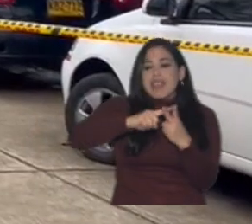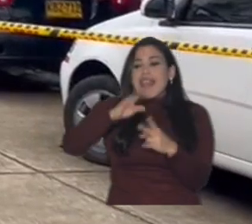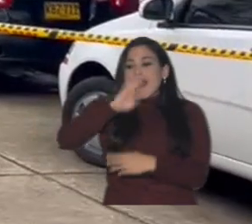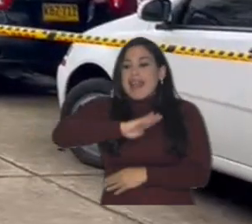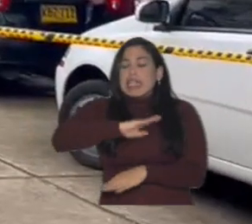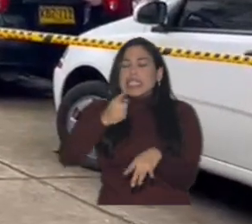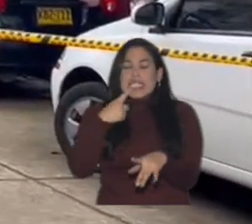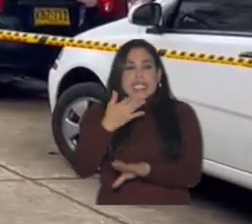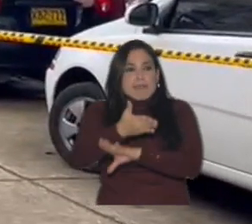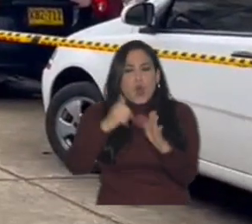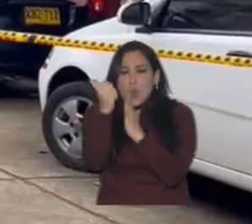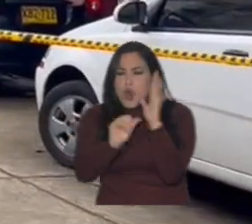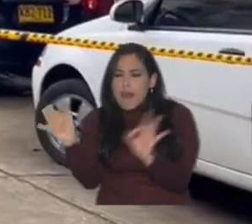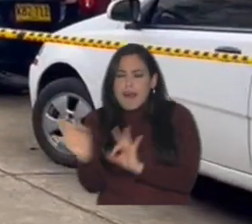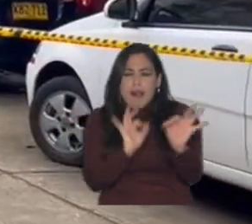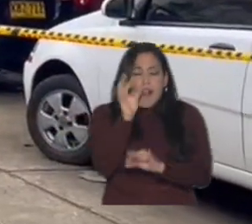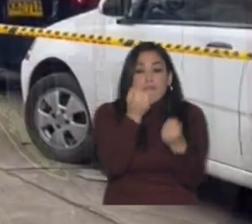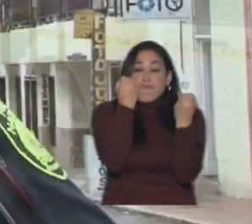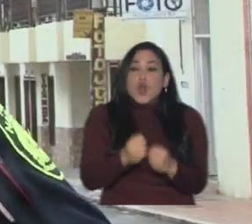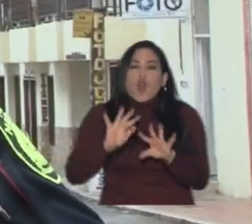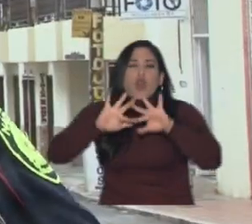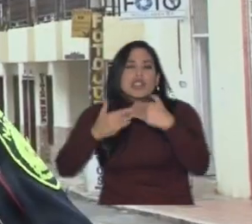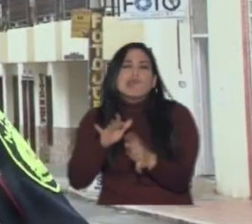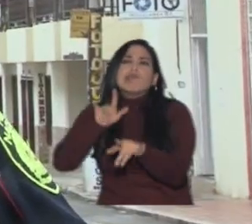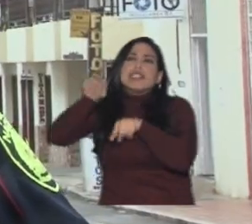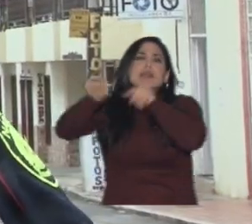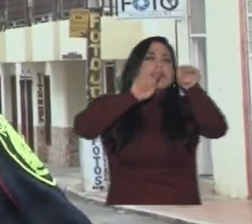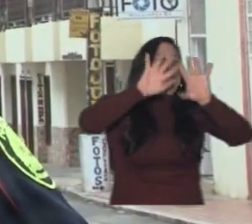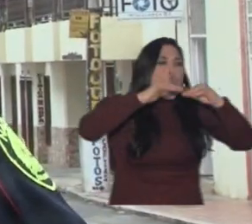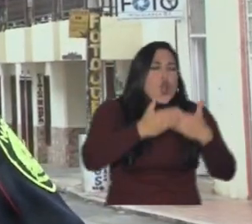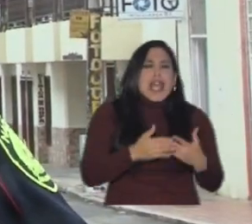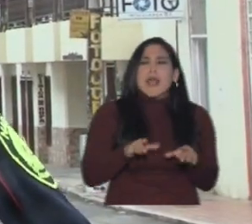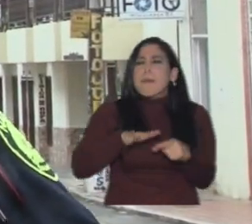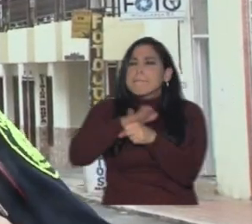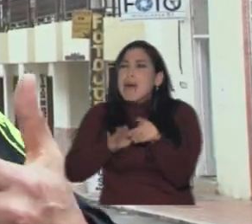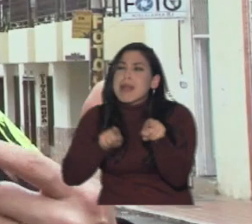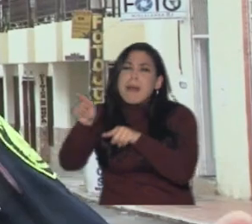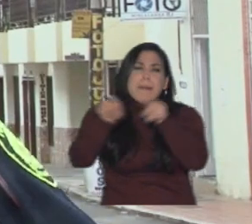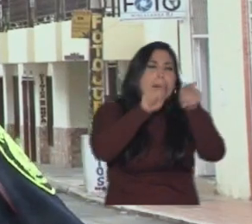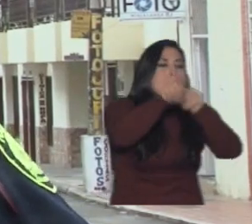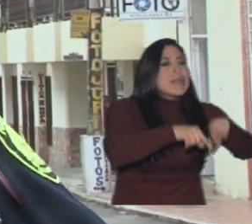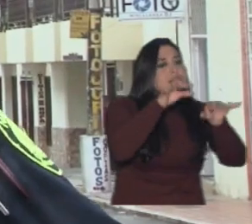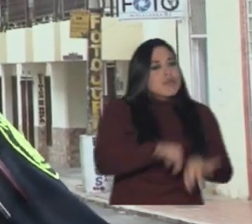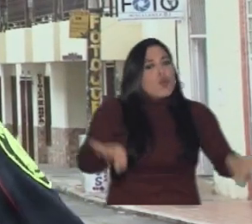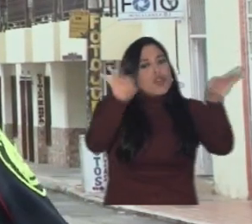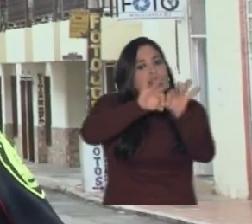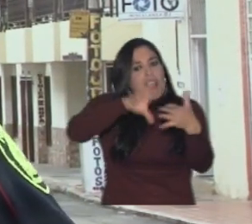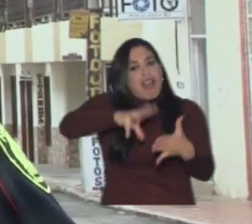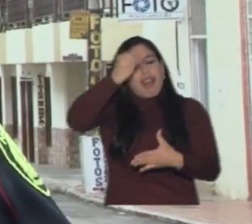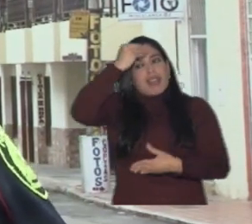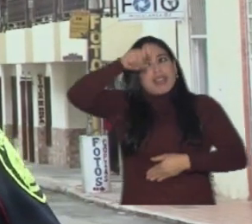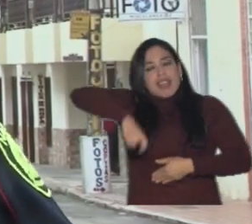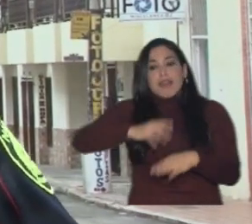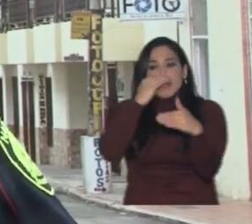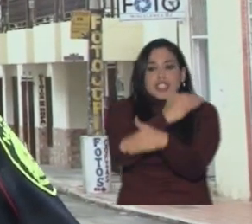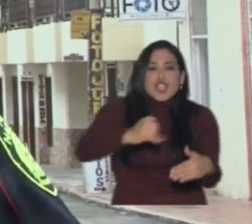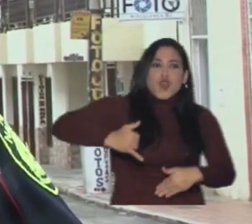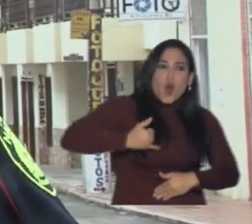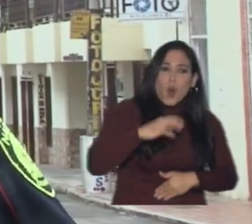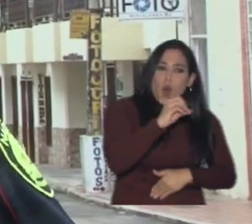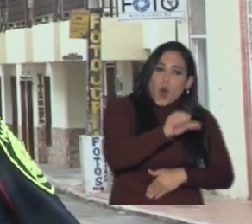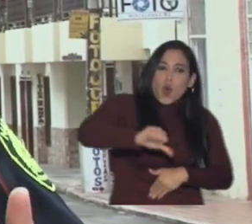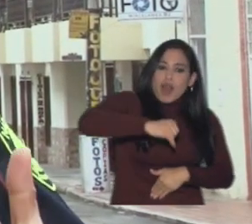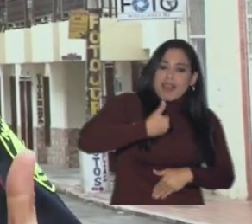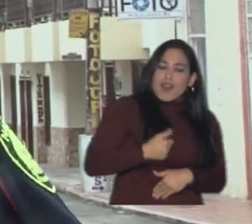programa muy fuerte para llegar a todos los colegios, para llegar a todas las comunas, a todos los barrios y enseñarles a la gente, a nuestros niños,